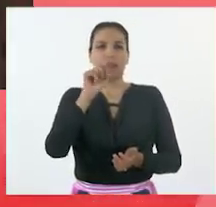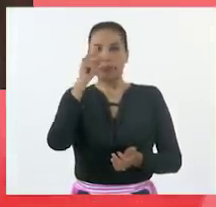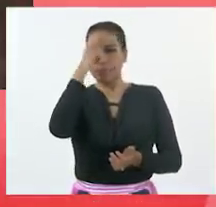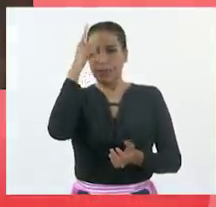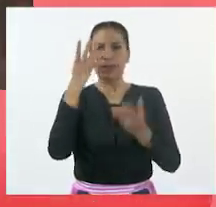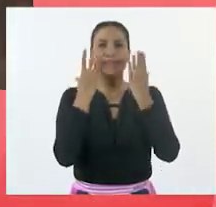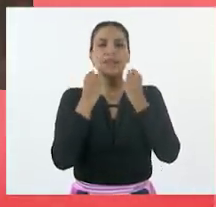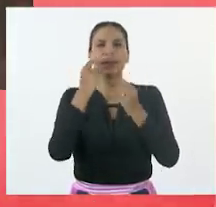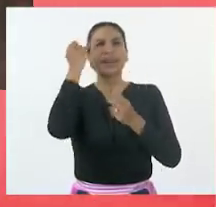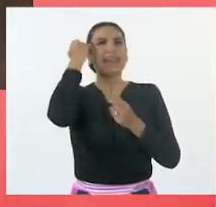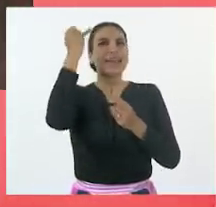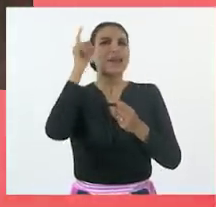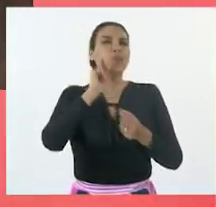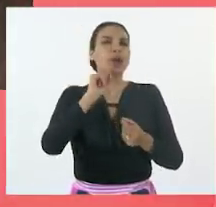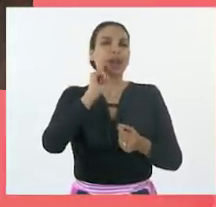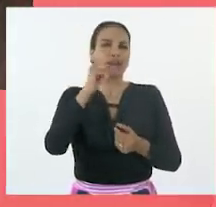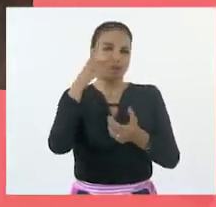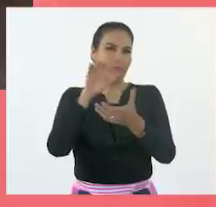por idea de Carlota.